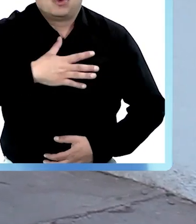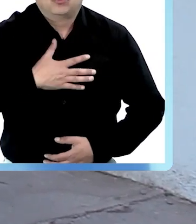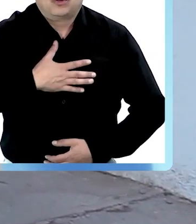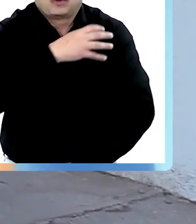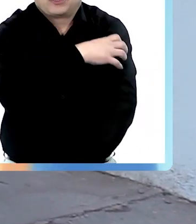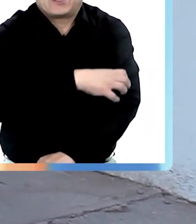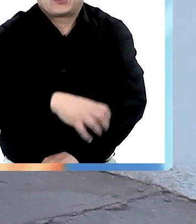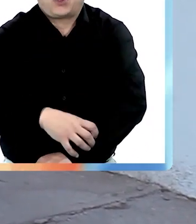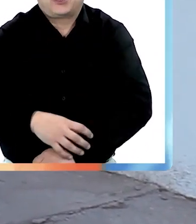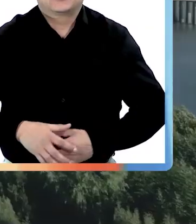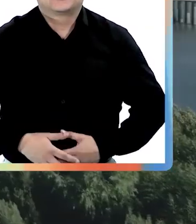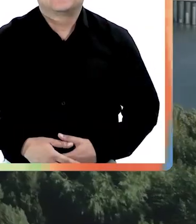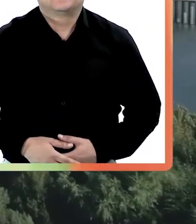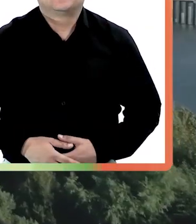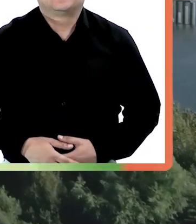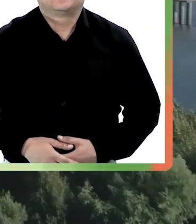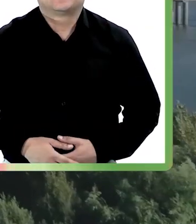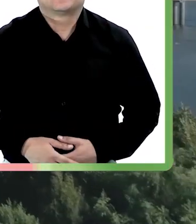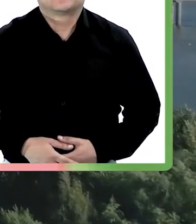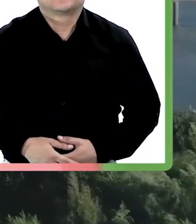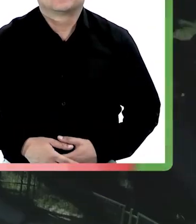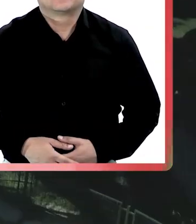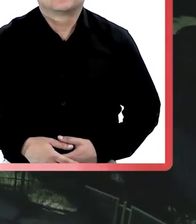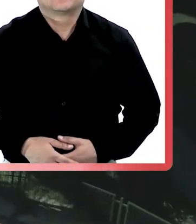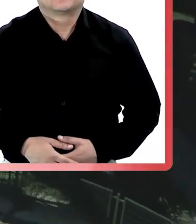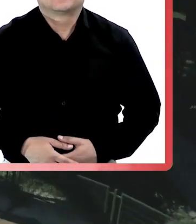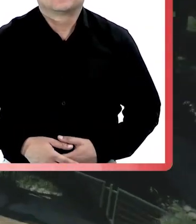Somos las regiones.